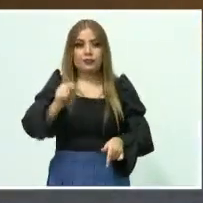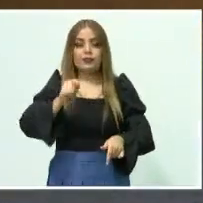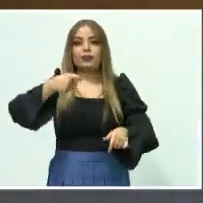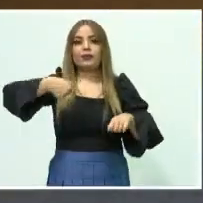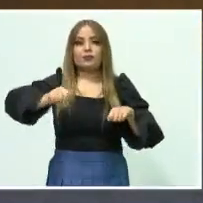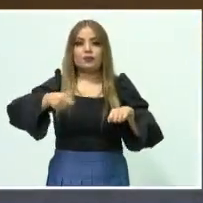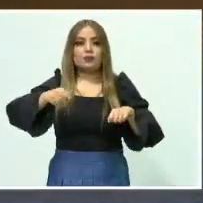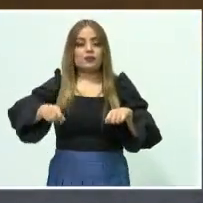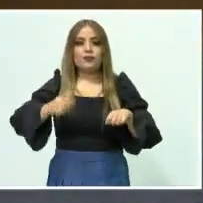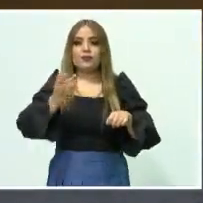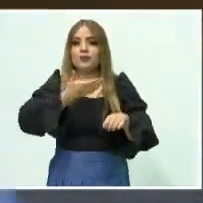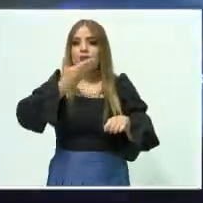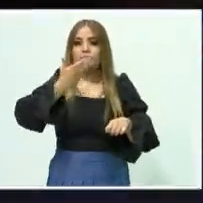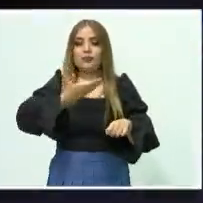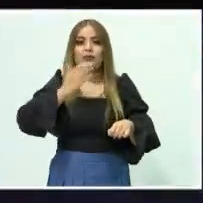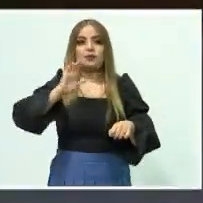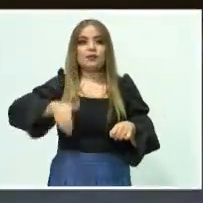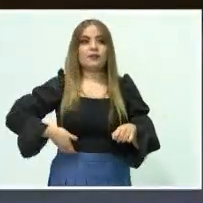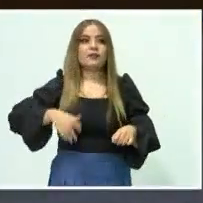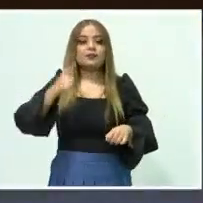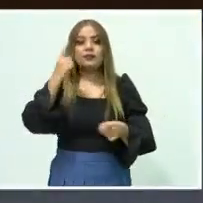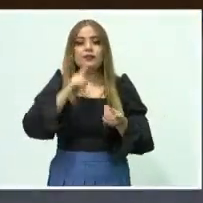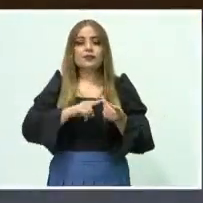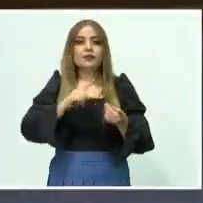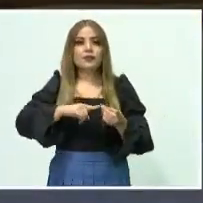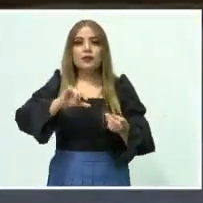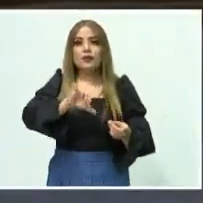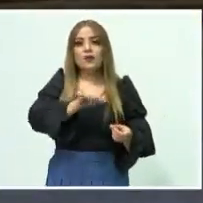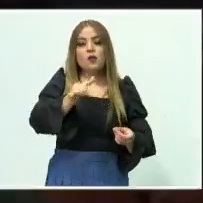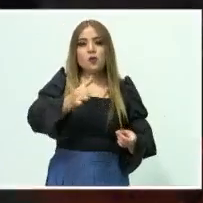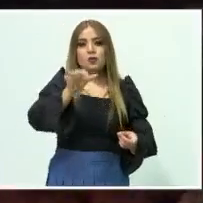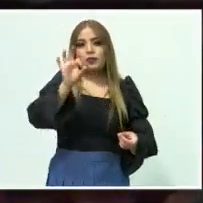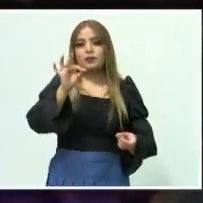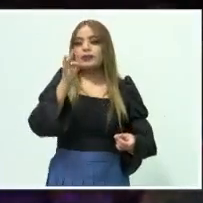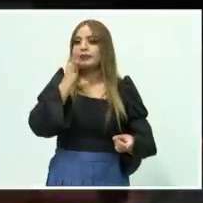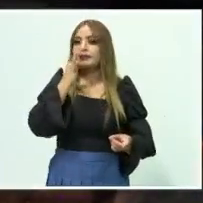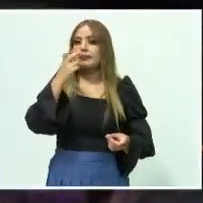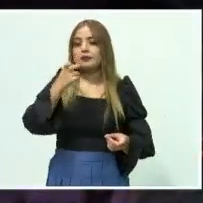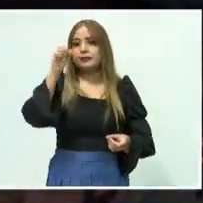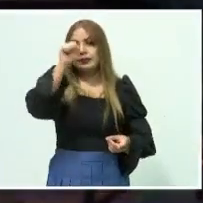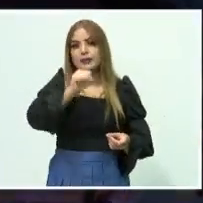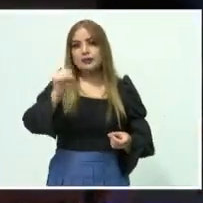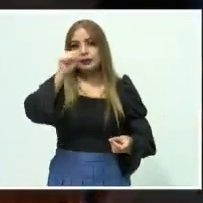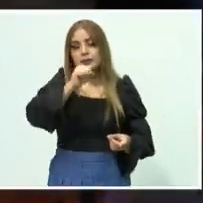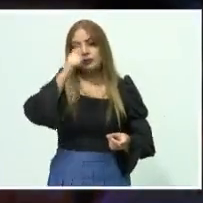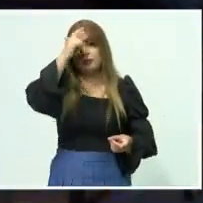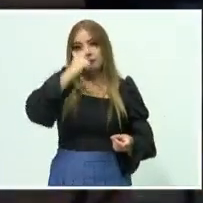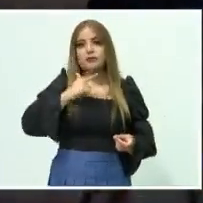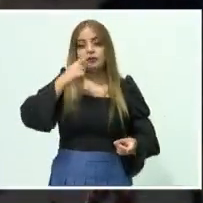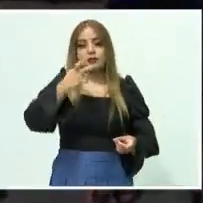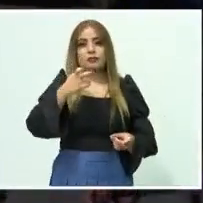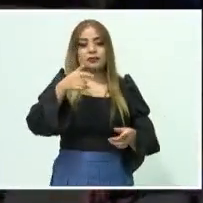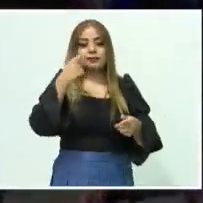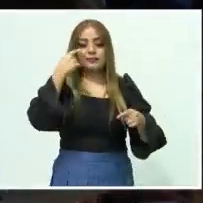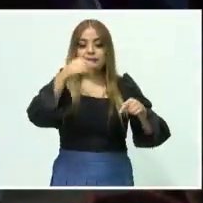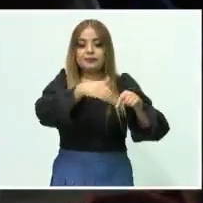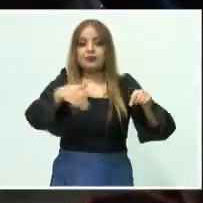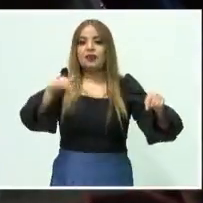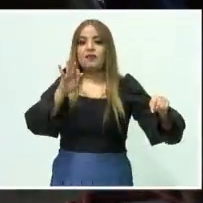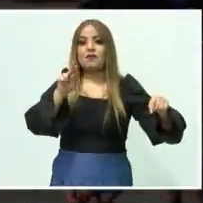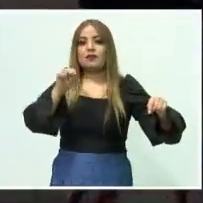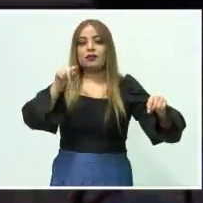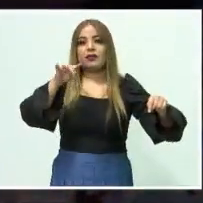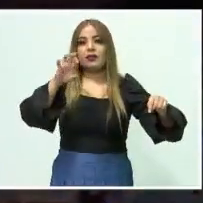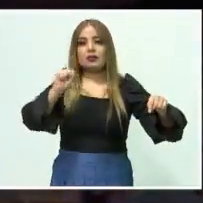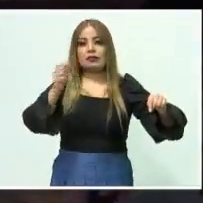Un percance sucedió a las 11 horas con 40 minutos de la noche del sábado en el bulevar diagonal Las Fuentes, casi llegando a la altura de la calzada